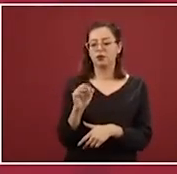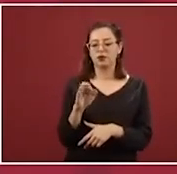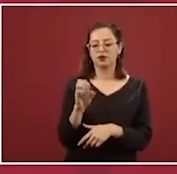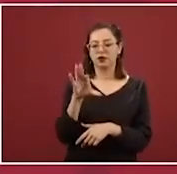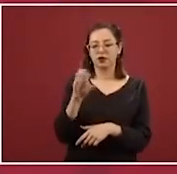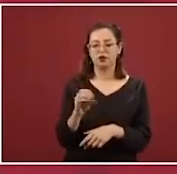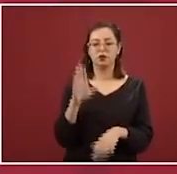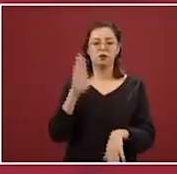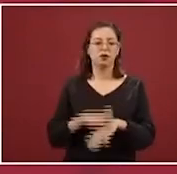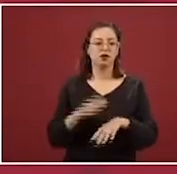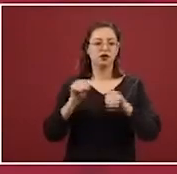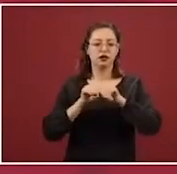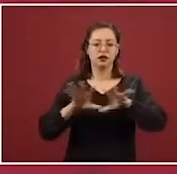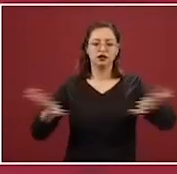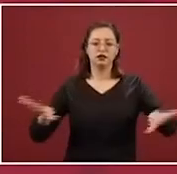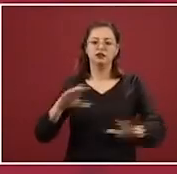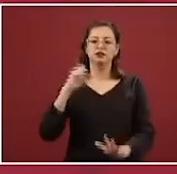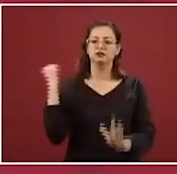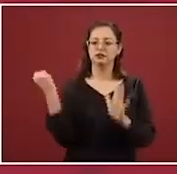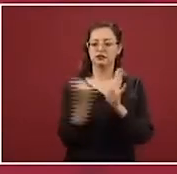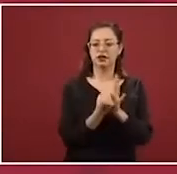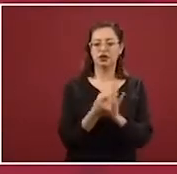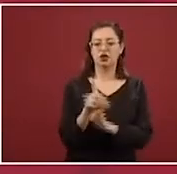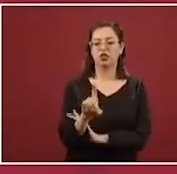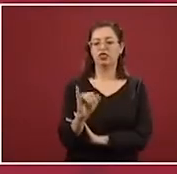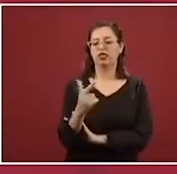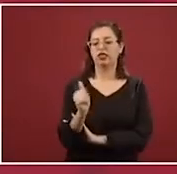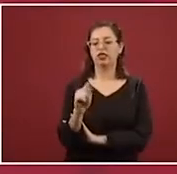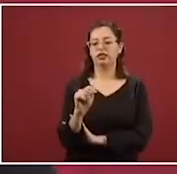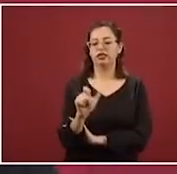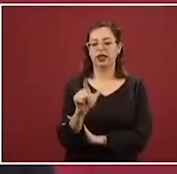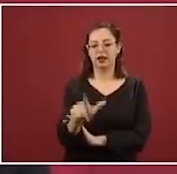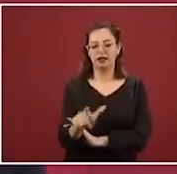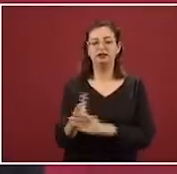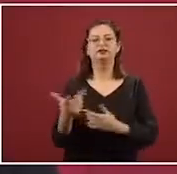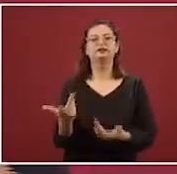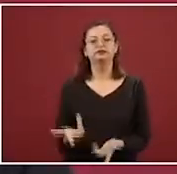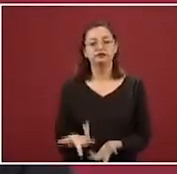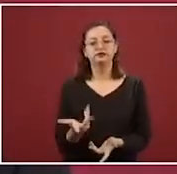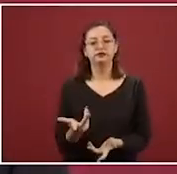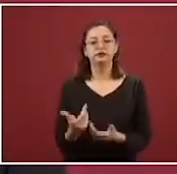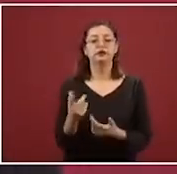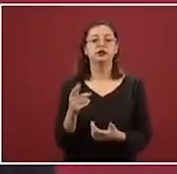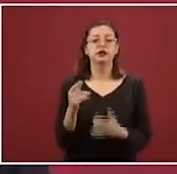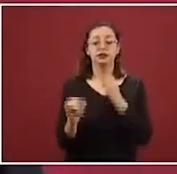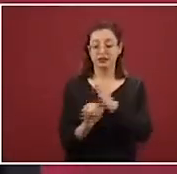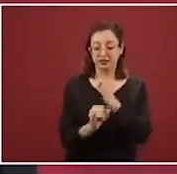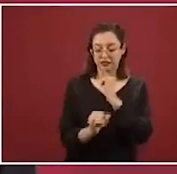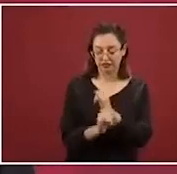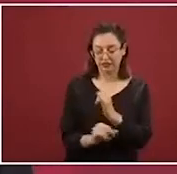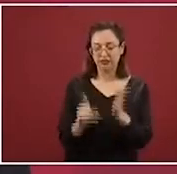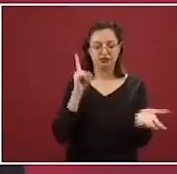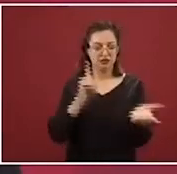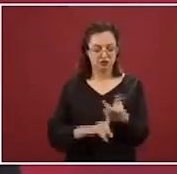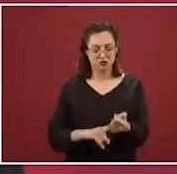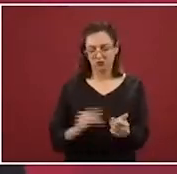los consumidores el sello digital, que permitirá claramente distinguir